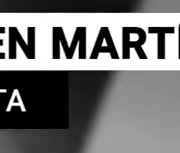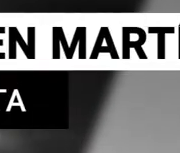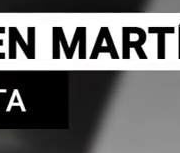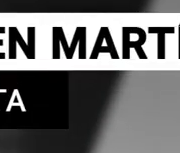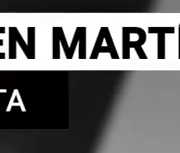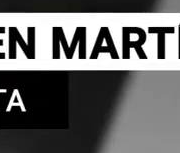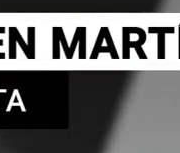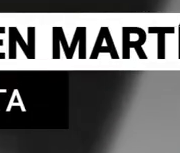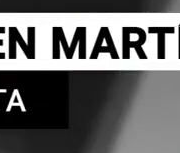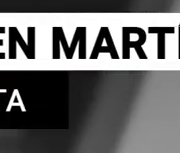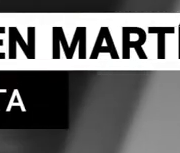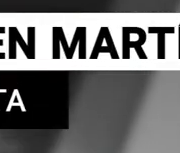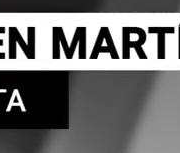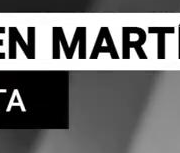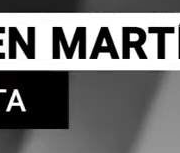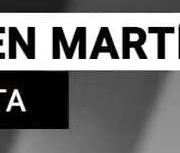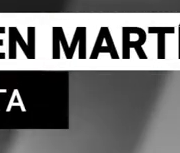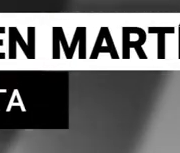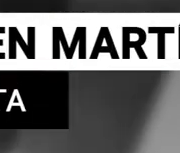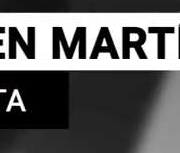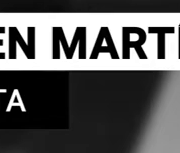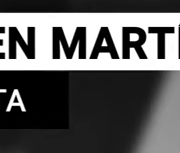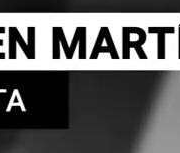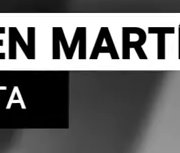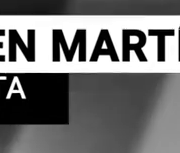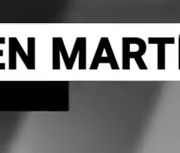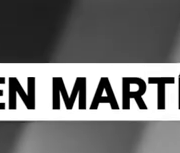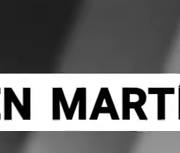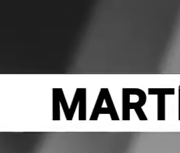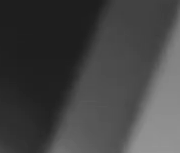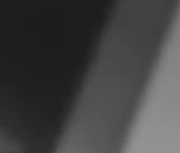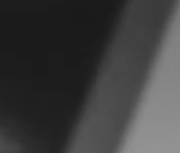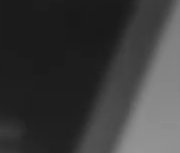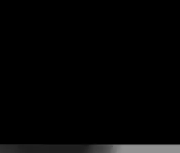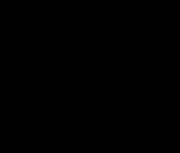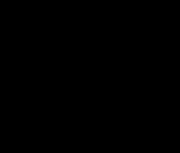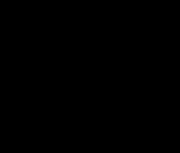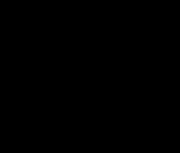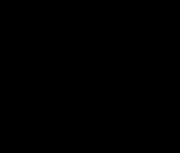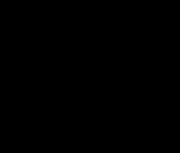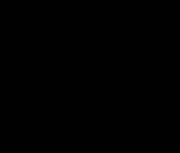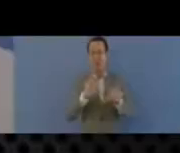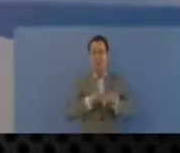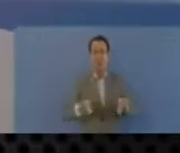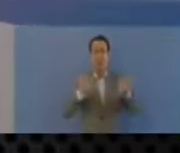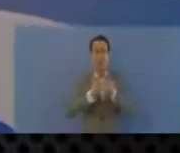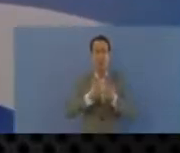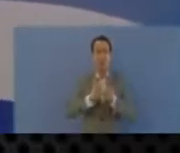Hola, ¿qué tal? Bienvenidos este jueves a Las Breves de la Zona. Mi nombre es Carmen Martínez y te presento la información más relevante.